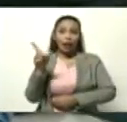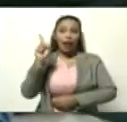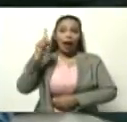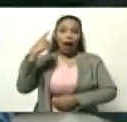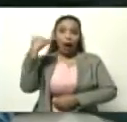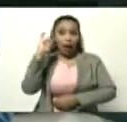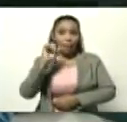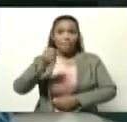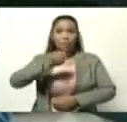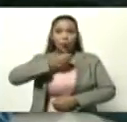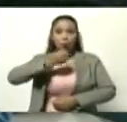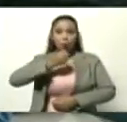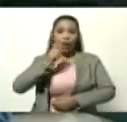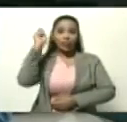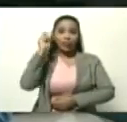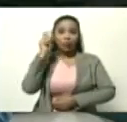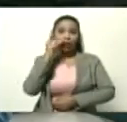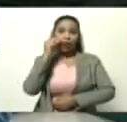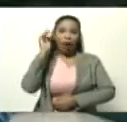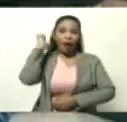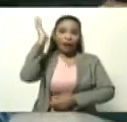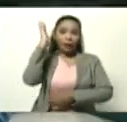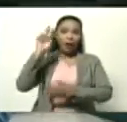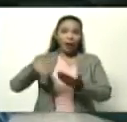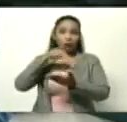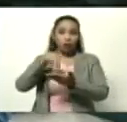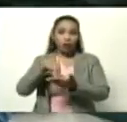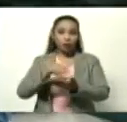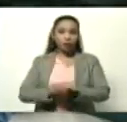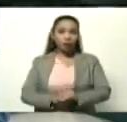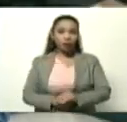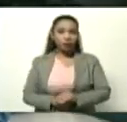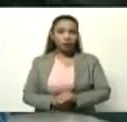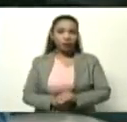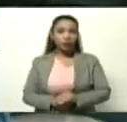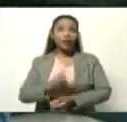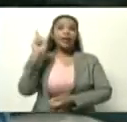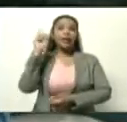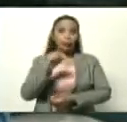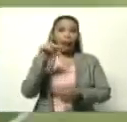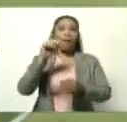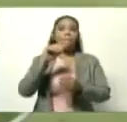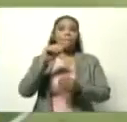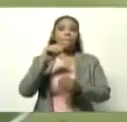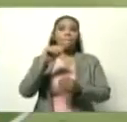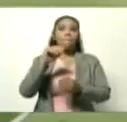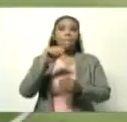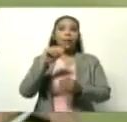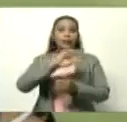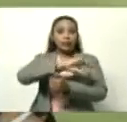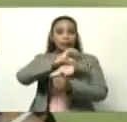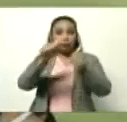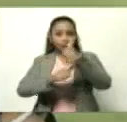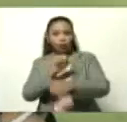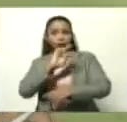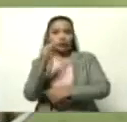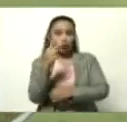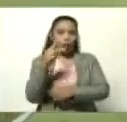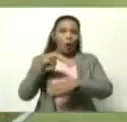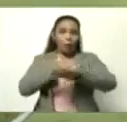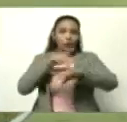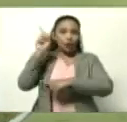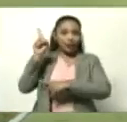el diputado la asamblea nacional y también viceministro en el ámbito de la cultura en cuba